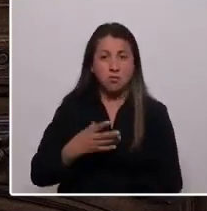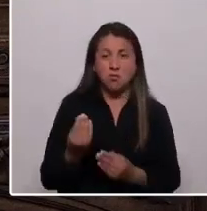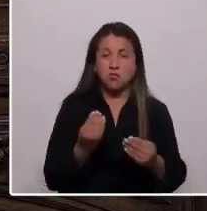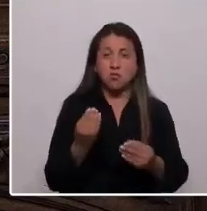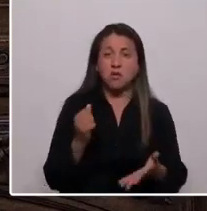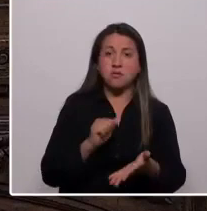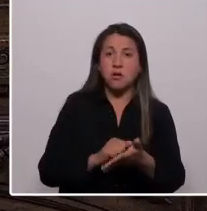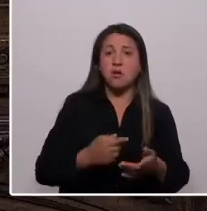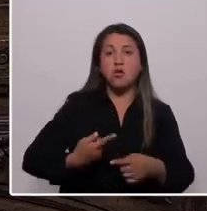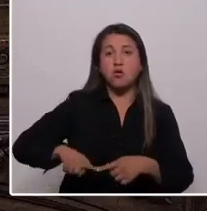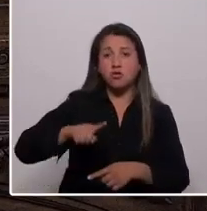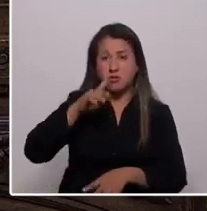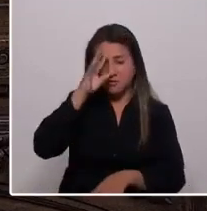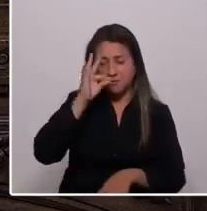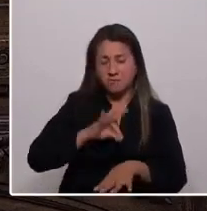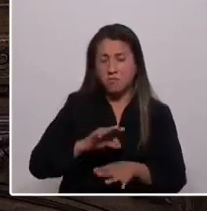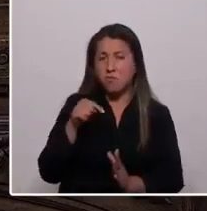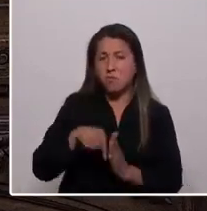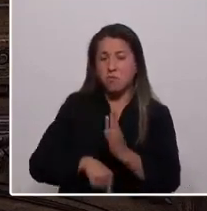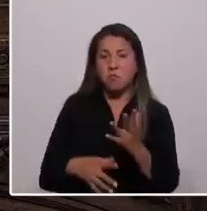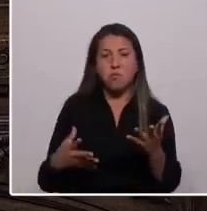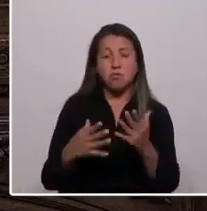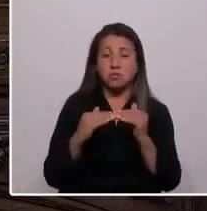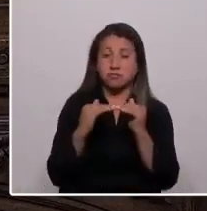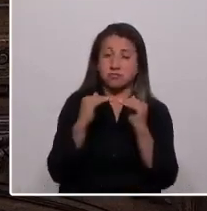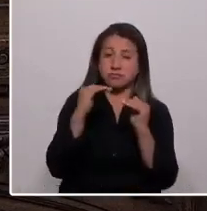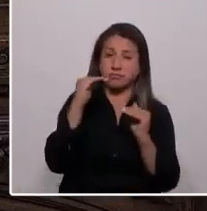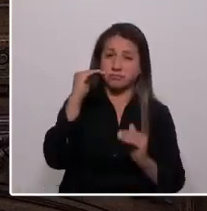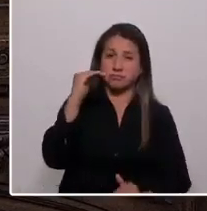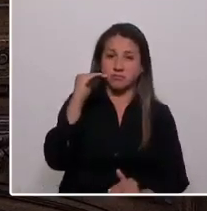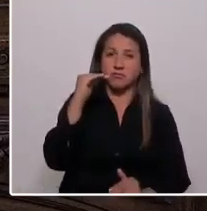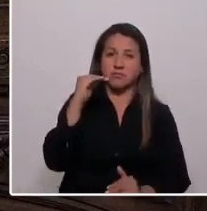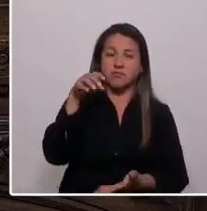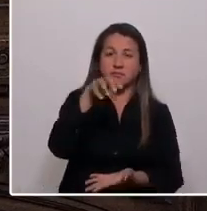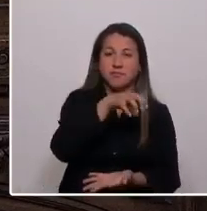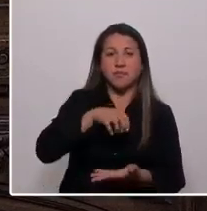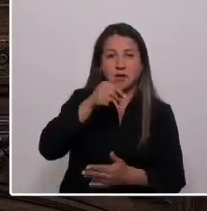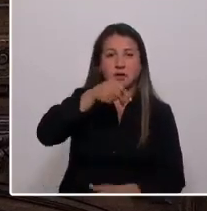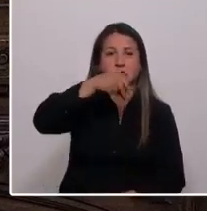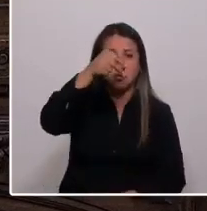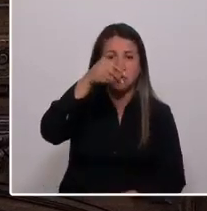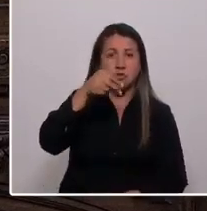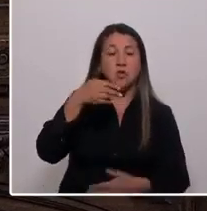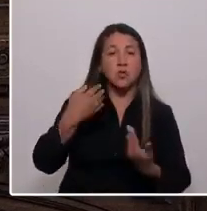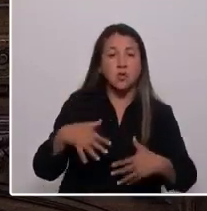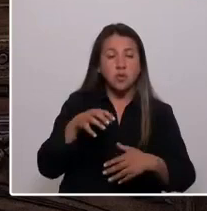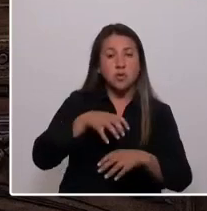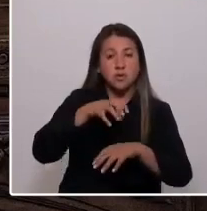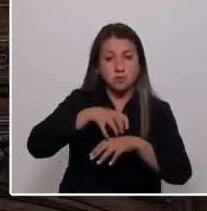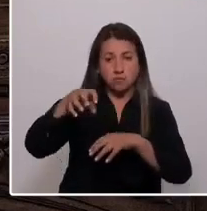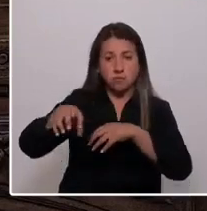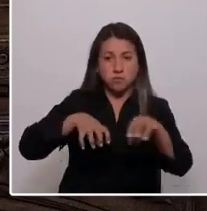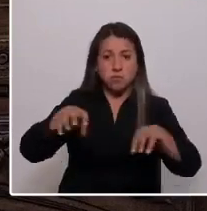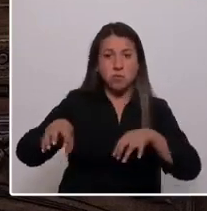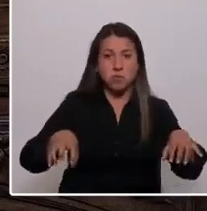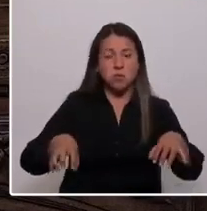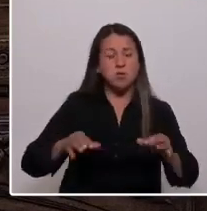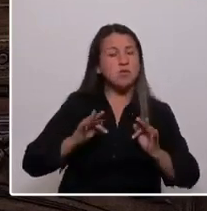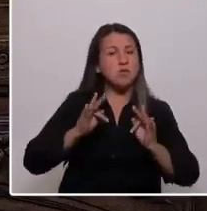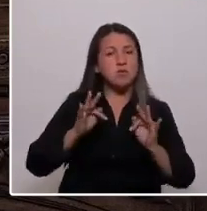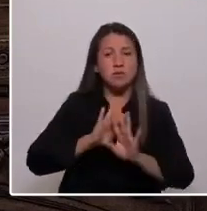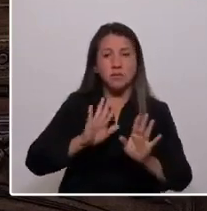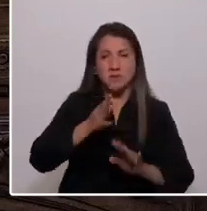demasiado la inequidad de los territorios del norte es histórica e intersección al nunca más olvidados nunca más